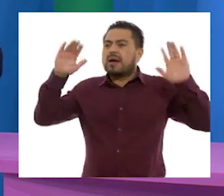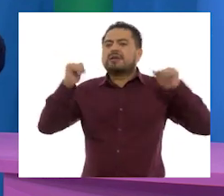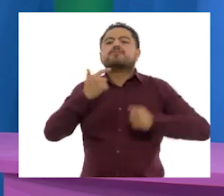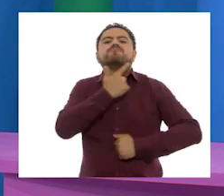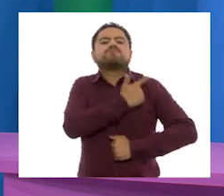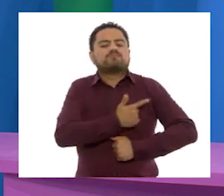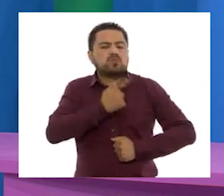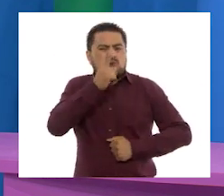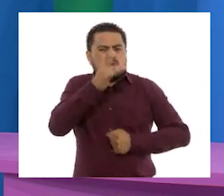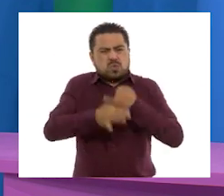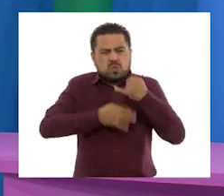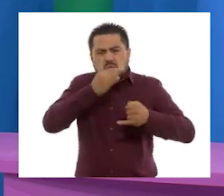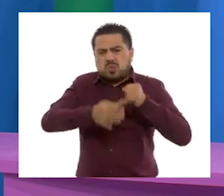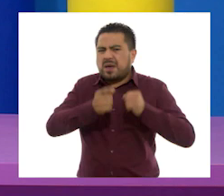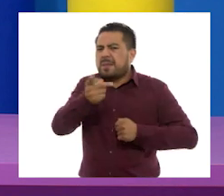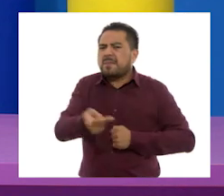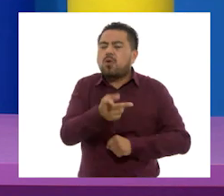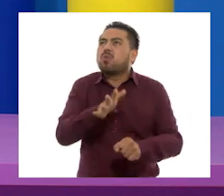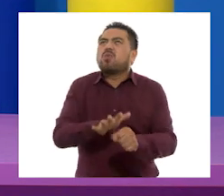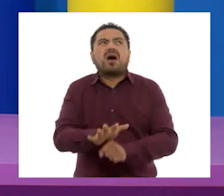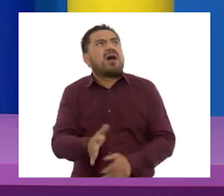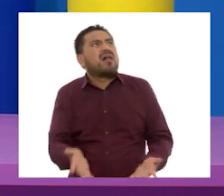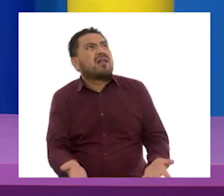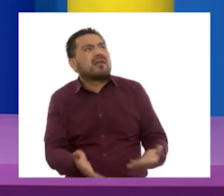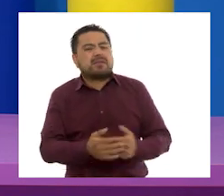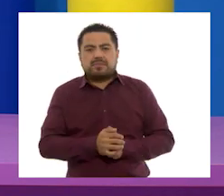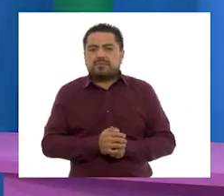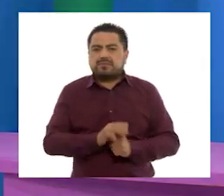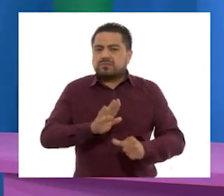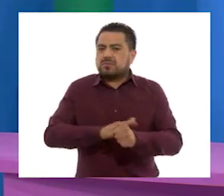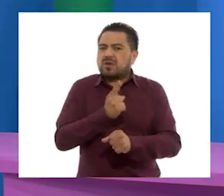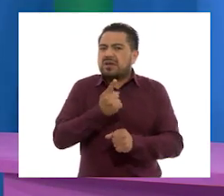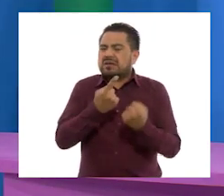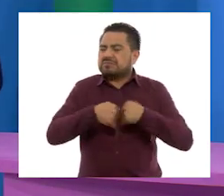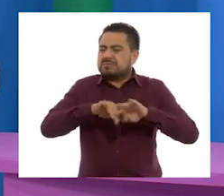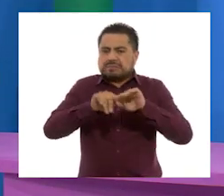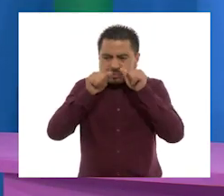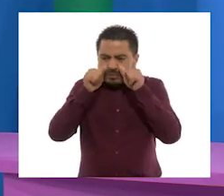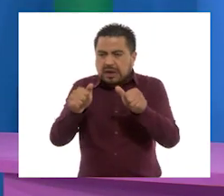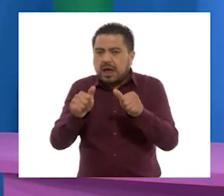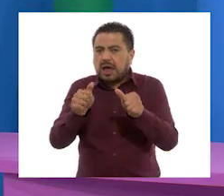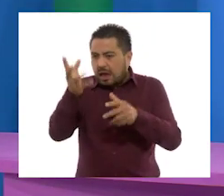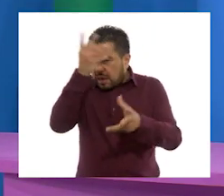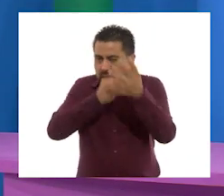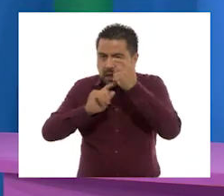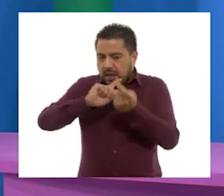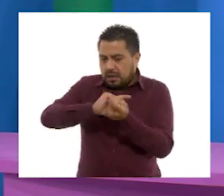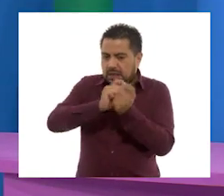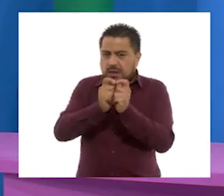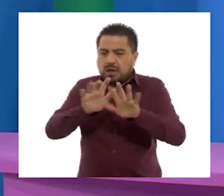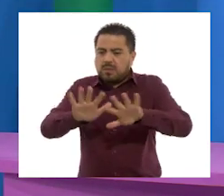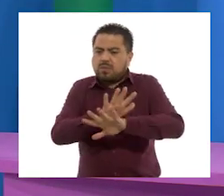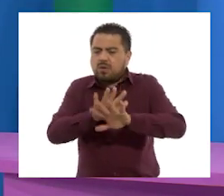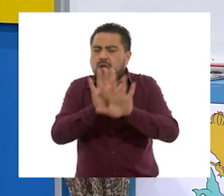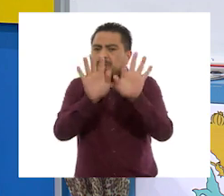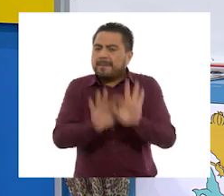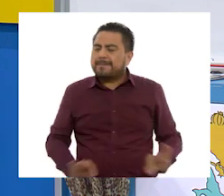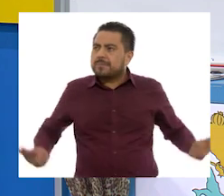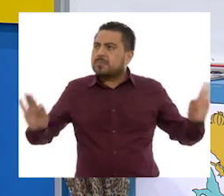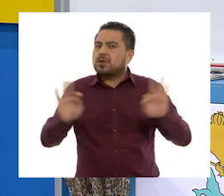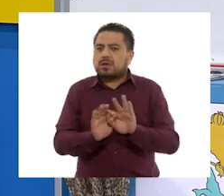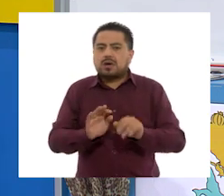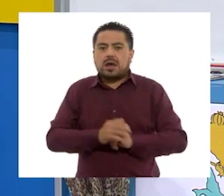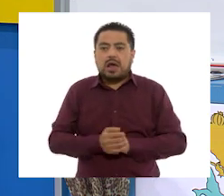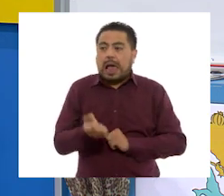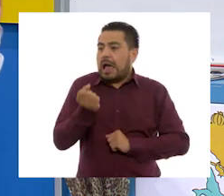gustaría hacer una última pregunta. ¿Cuál? ¿Por qué damos tanta importancia a aprender a transformar los conflictos? Porque